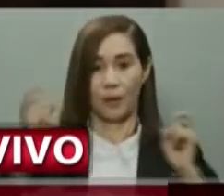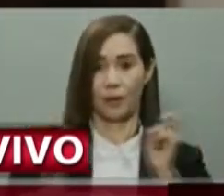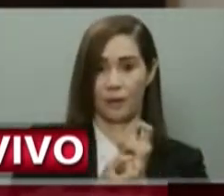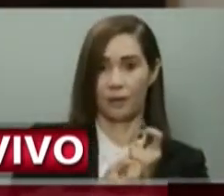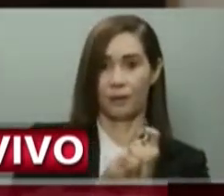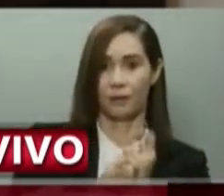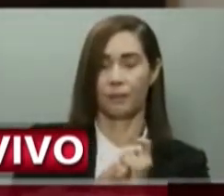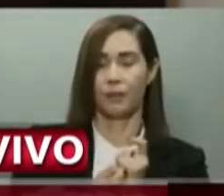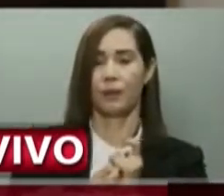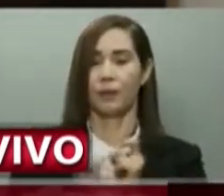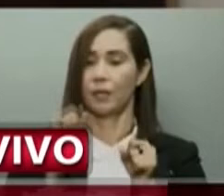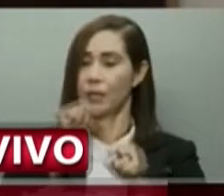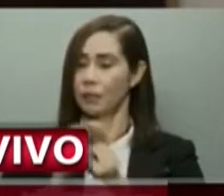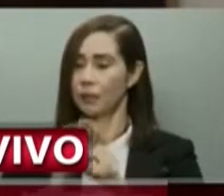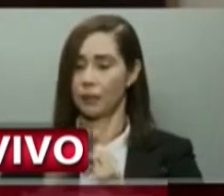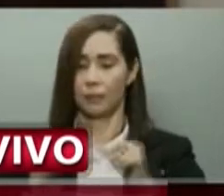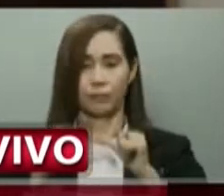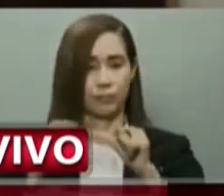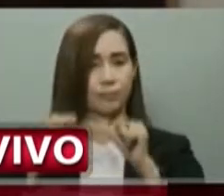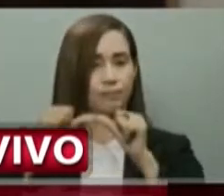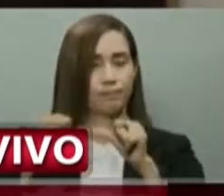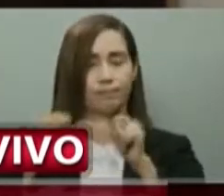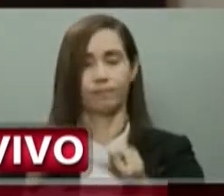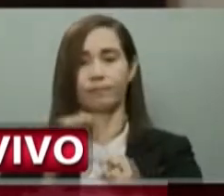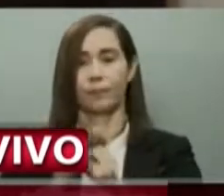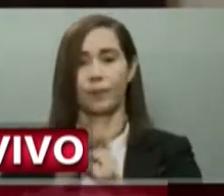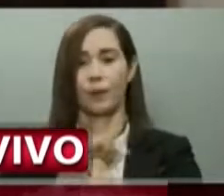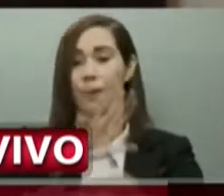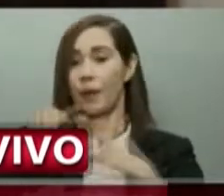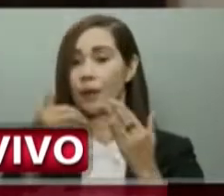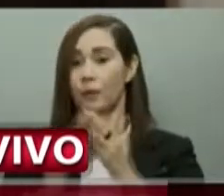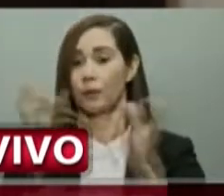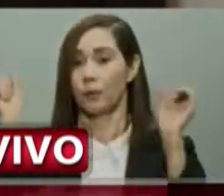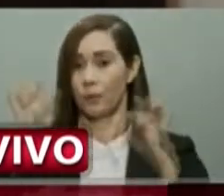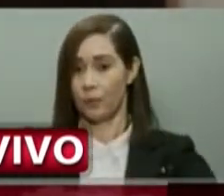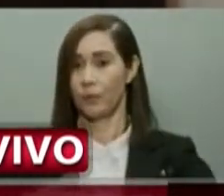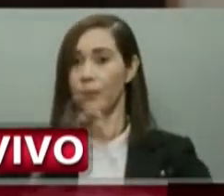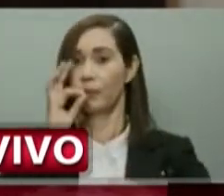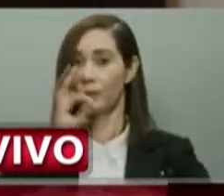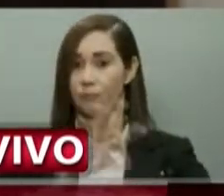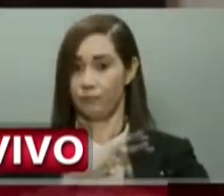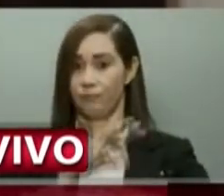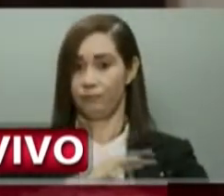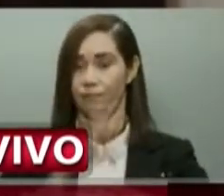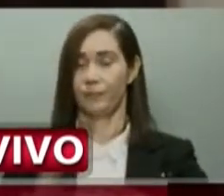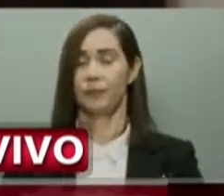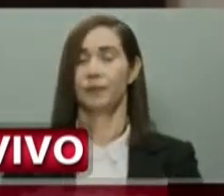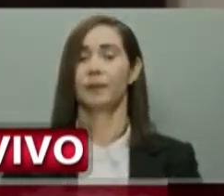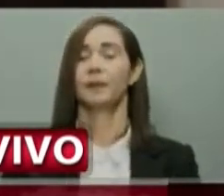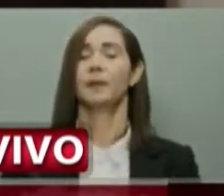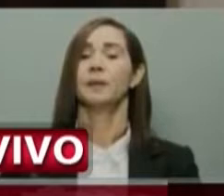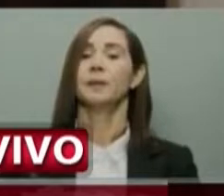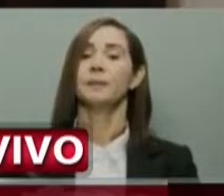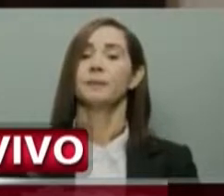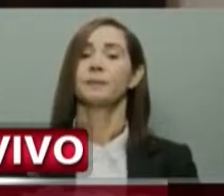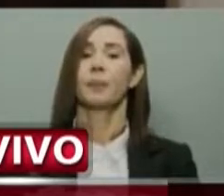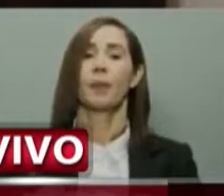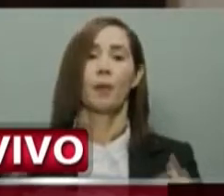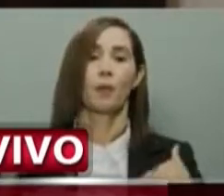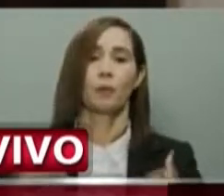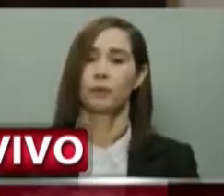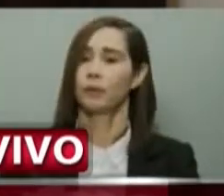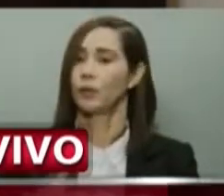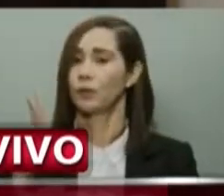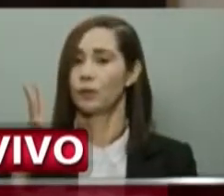todo y a trabajar sin descanso para que todos salgamos ganando. No vamos a